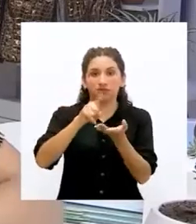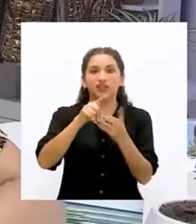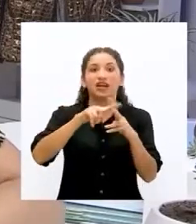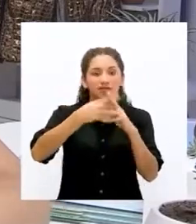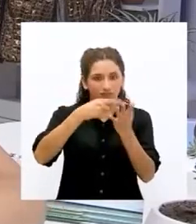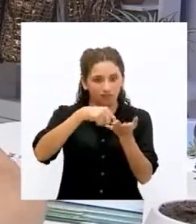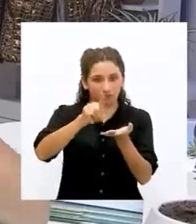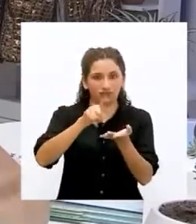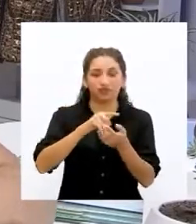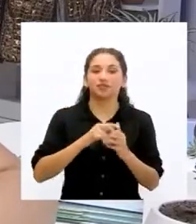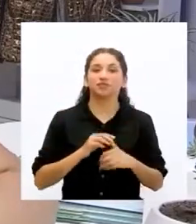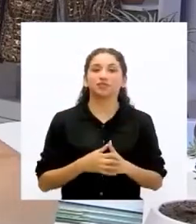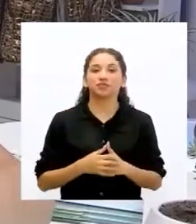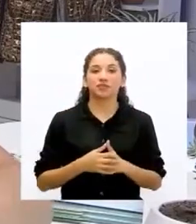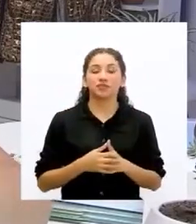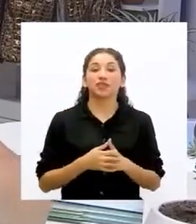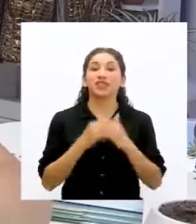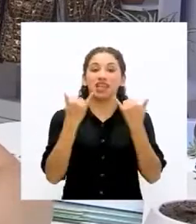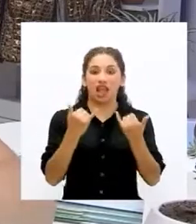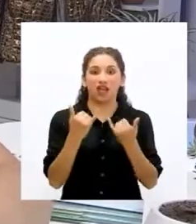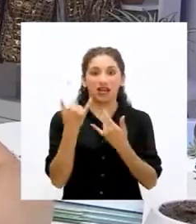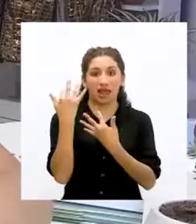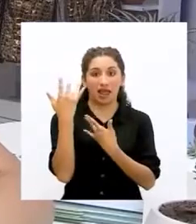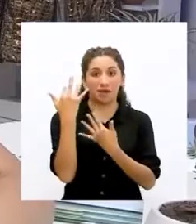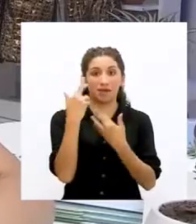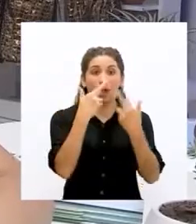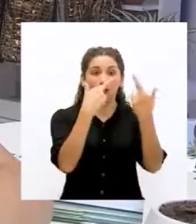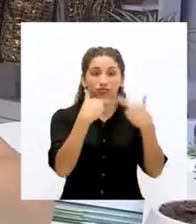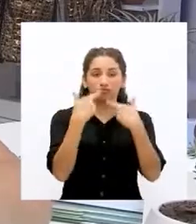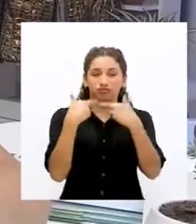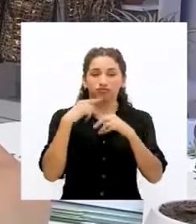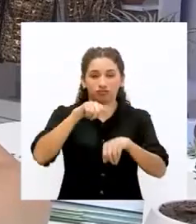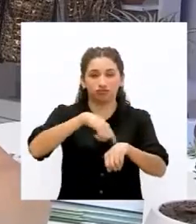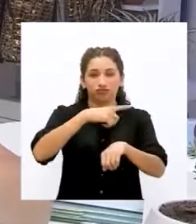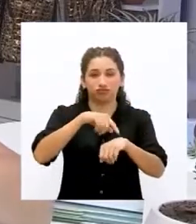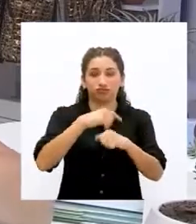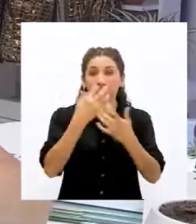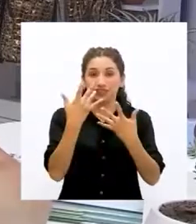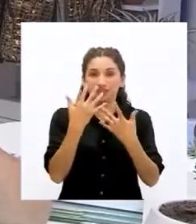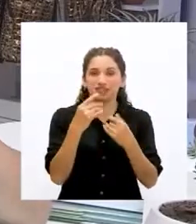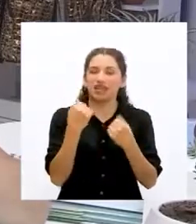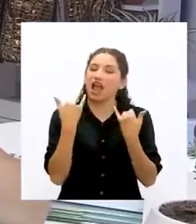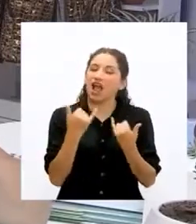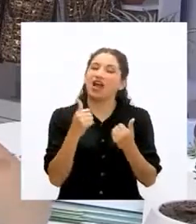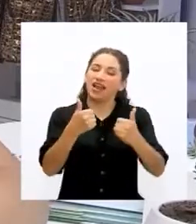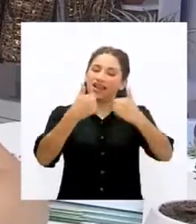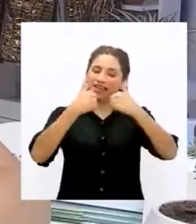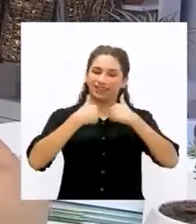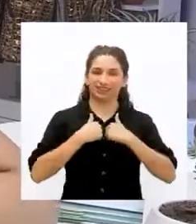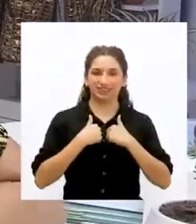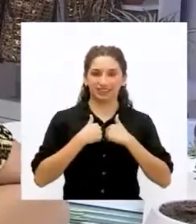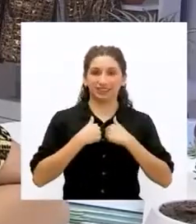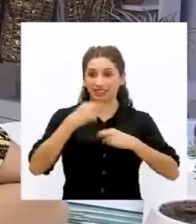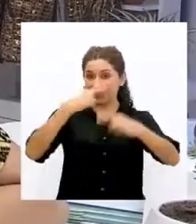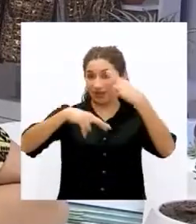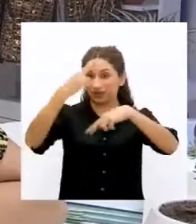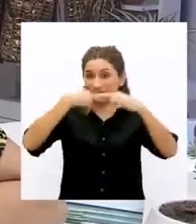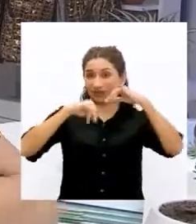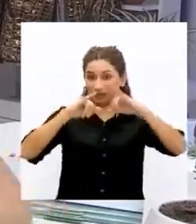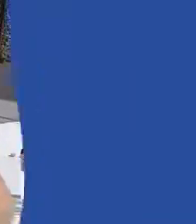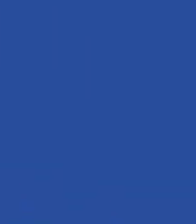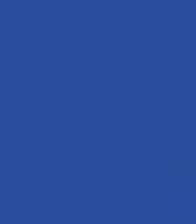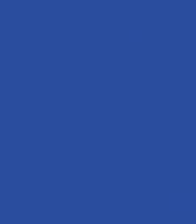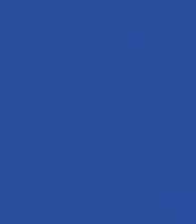Mándalas. Ahora, mientras esperamos que me respondan, tomémonos un breve descanso. ¡Ya